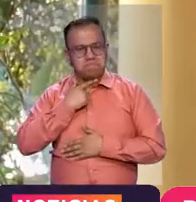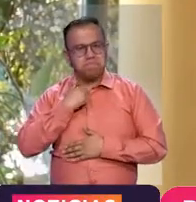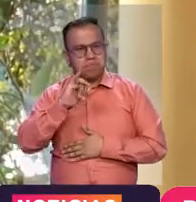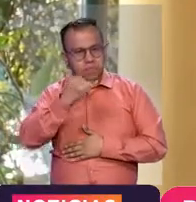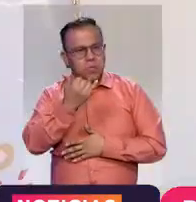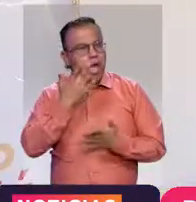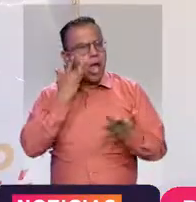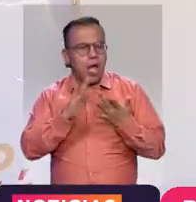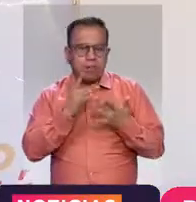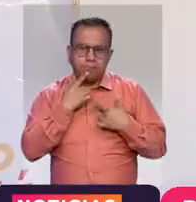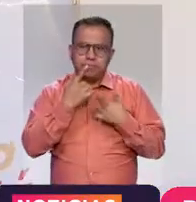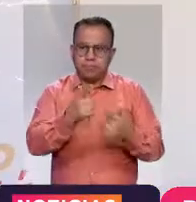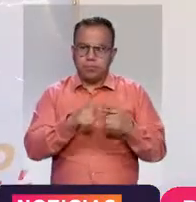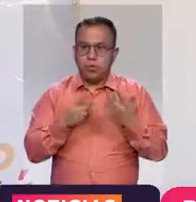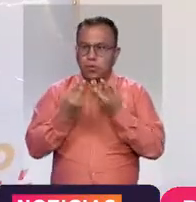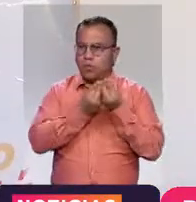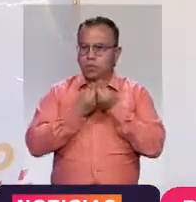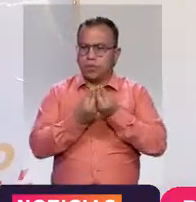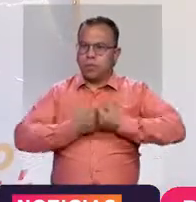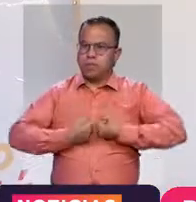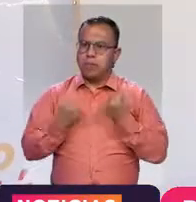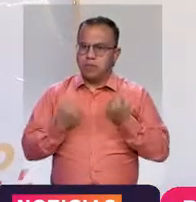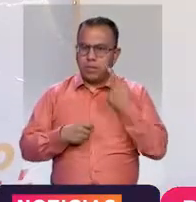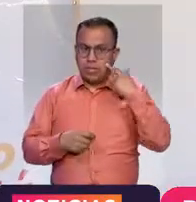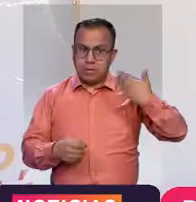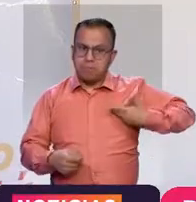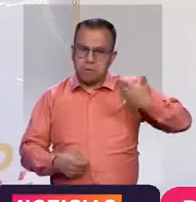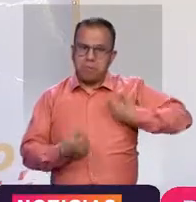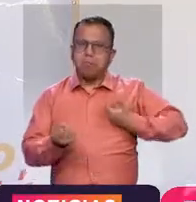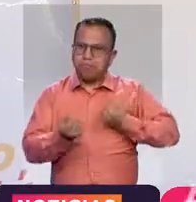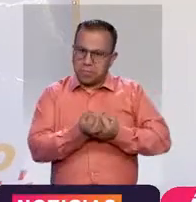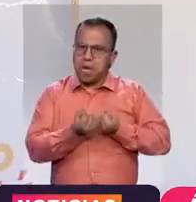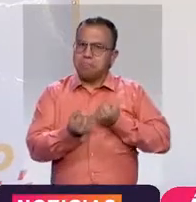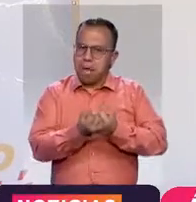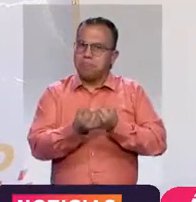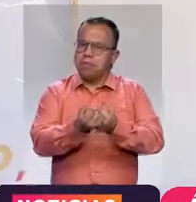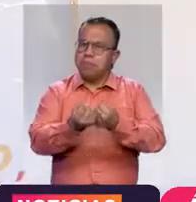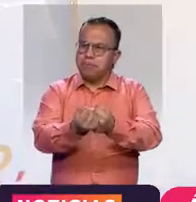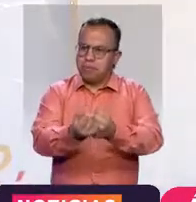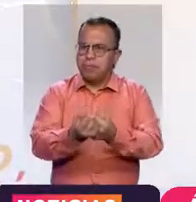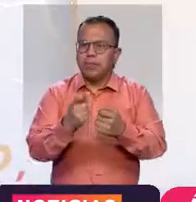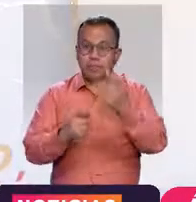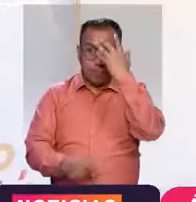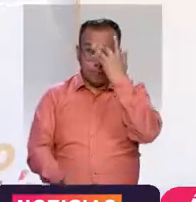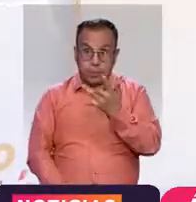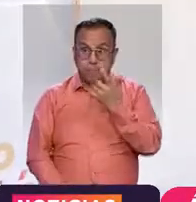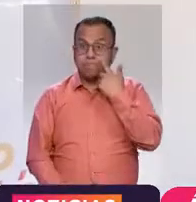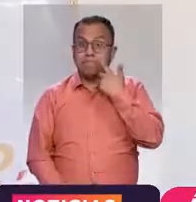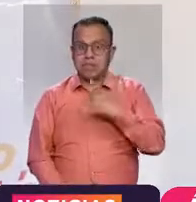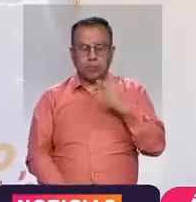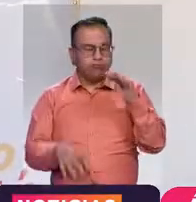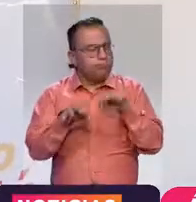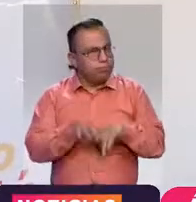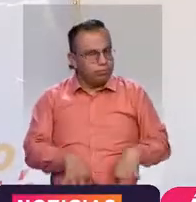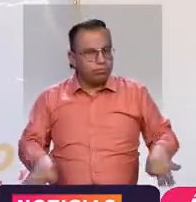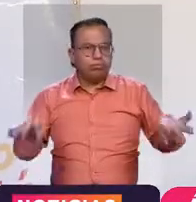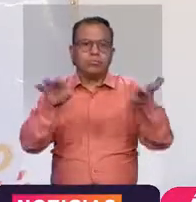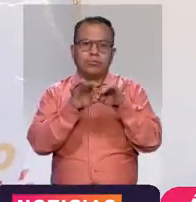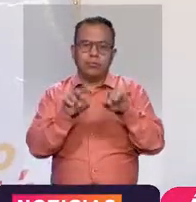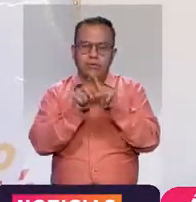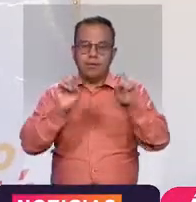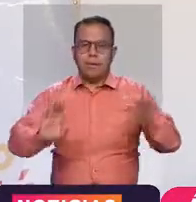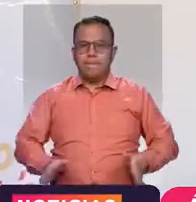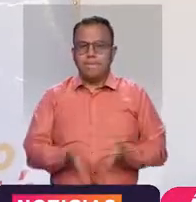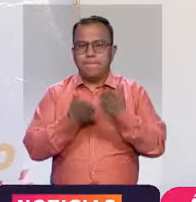también tranquilamente como concejal de bogotá genio apoyando y apoyando estos proyectos porque me parecen de suma importancia para